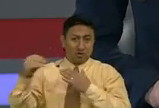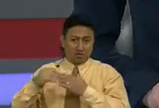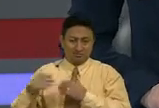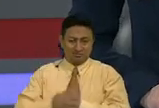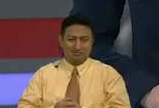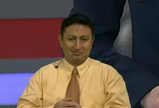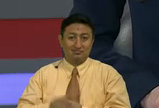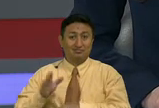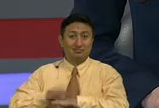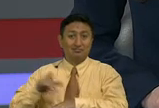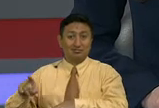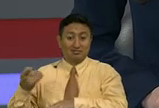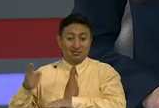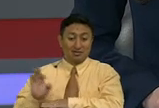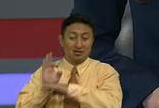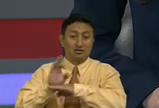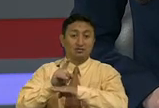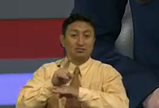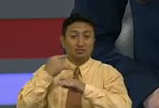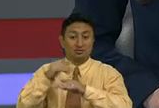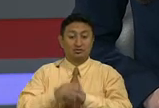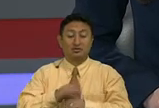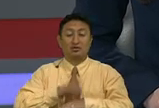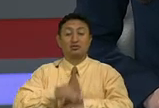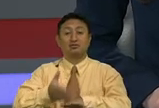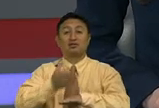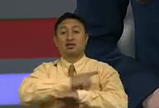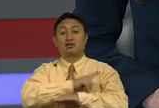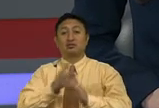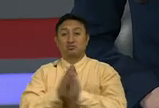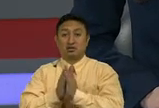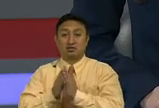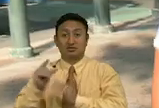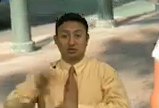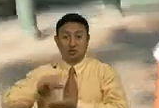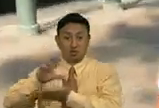dijo después de rendir su versión en la fiscalía por el supuesto cobro de diezmos.